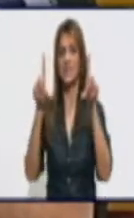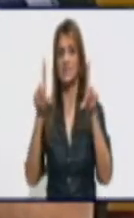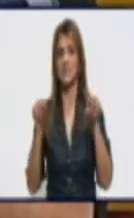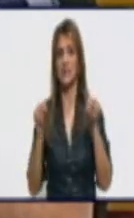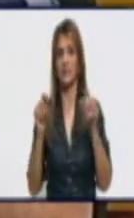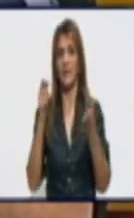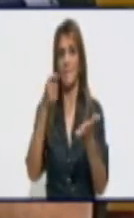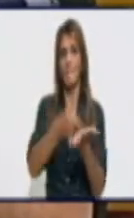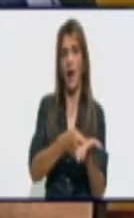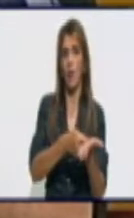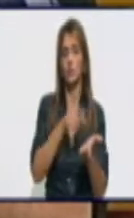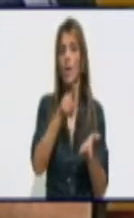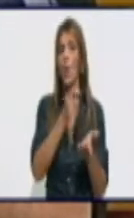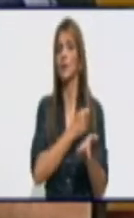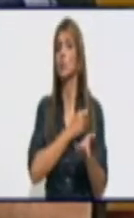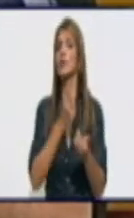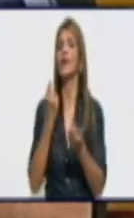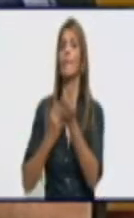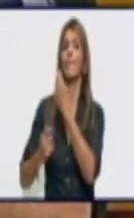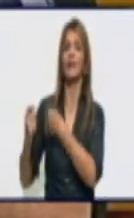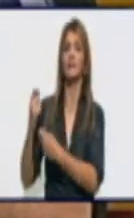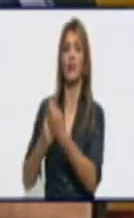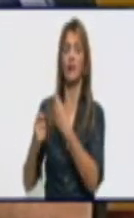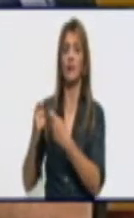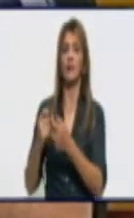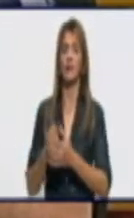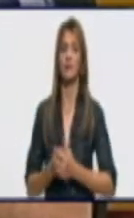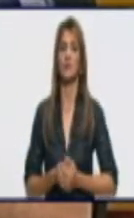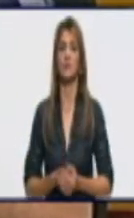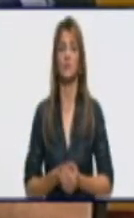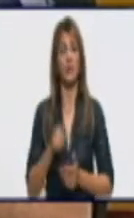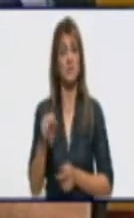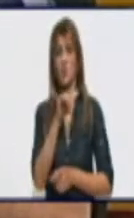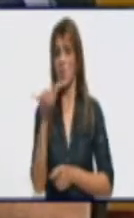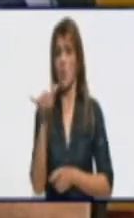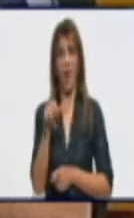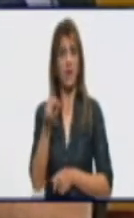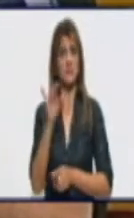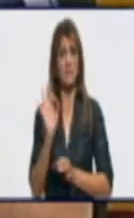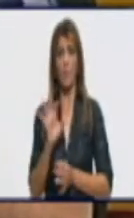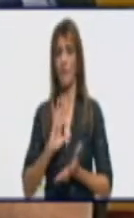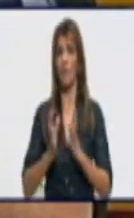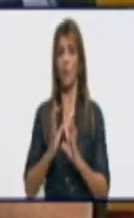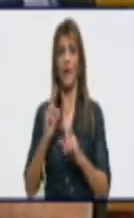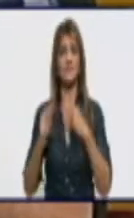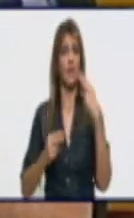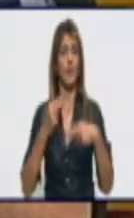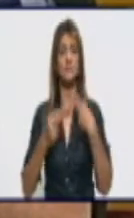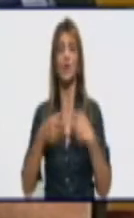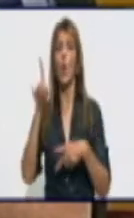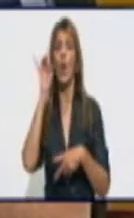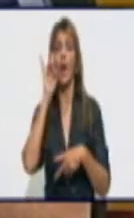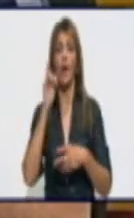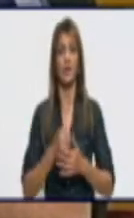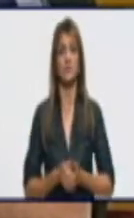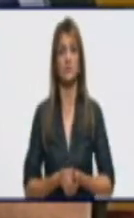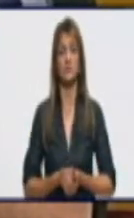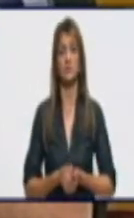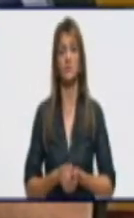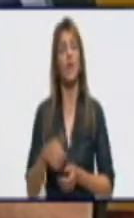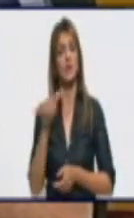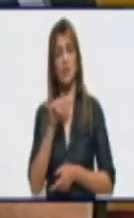monto. Porque además, eso mismo va a pasar con la leche, tiene ya un precio fijado, y va a pasar también con la calidad del